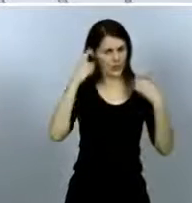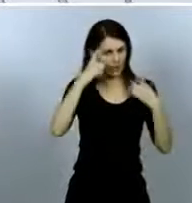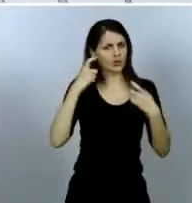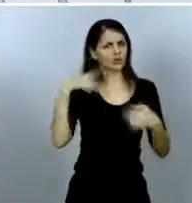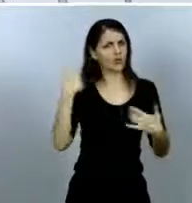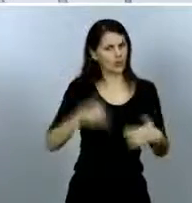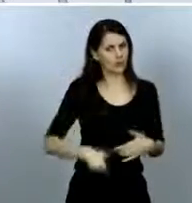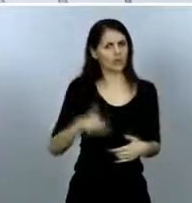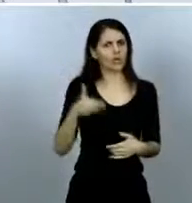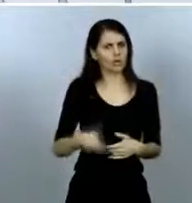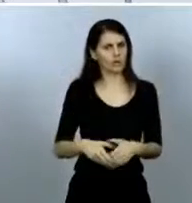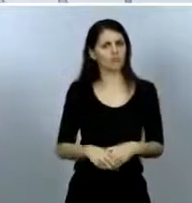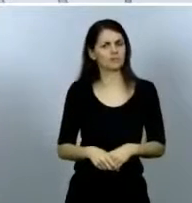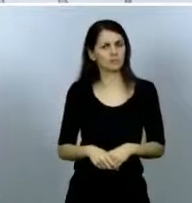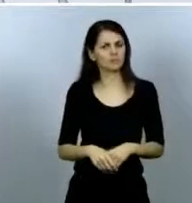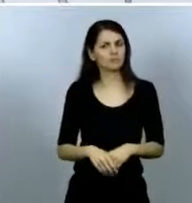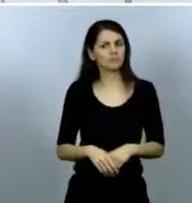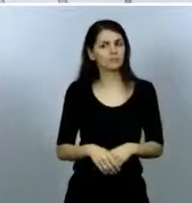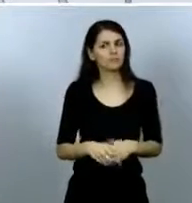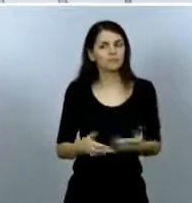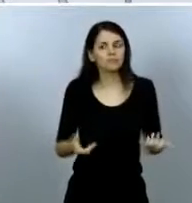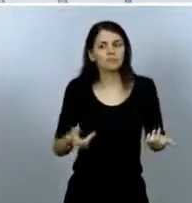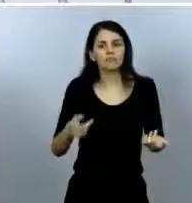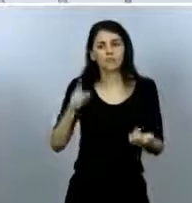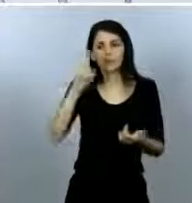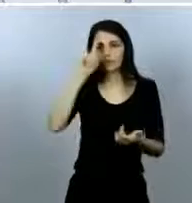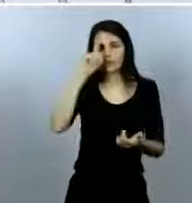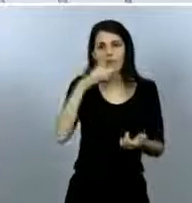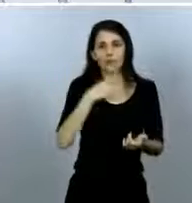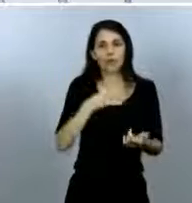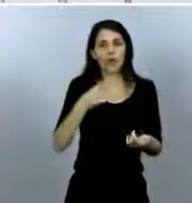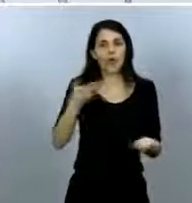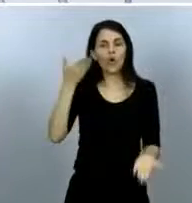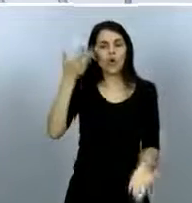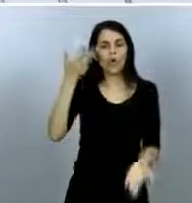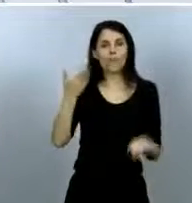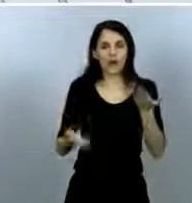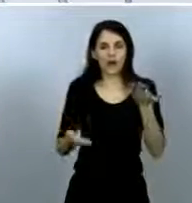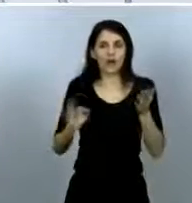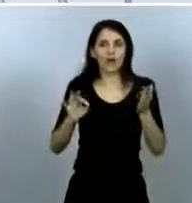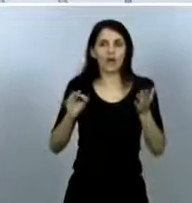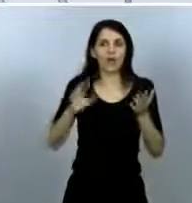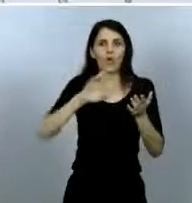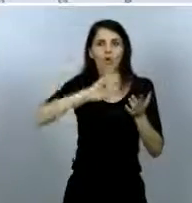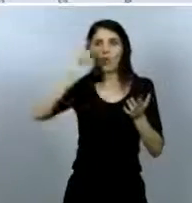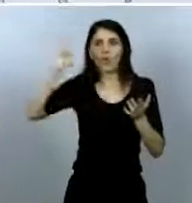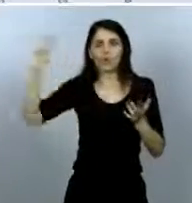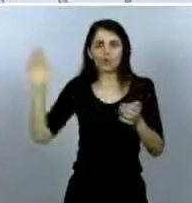si podríamos tener algún punto de comparación pero un 85% es muy alto